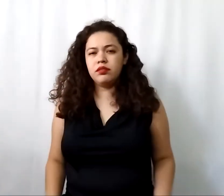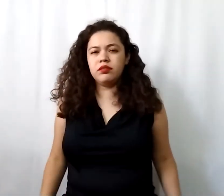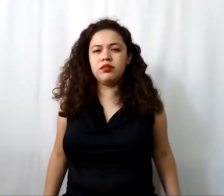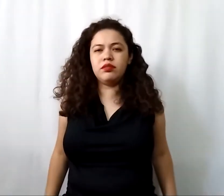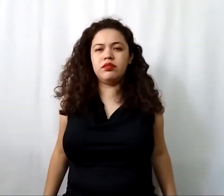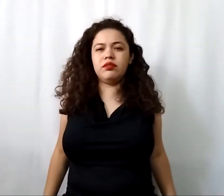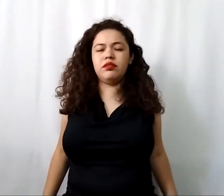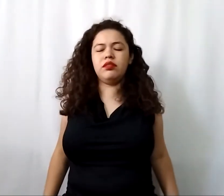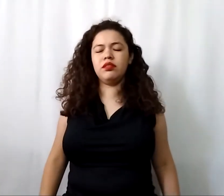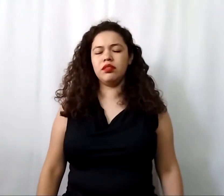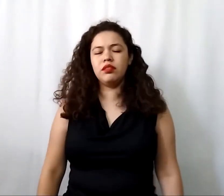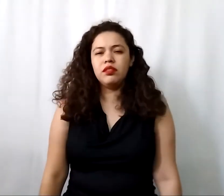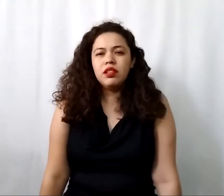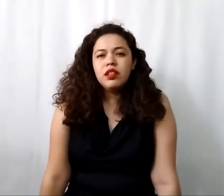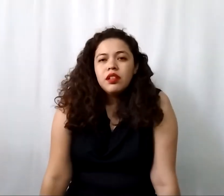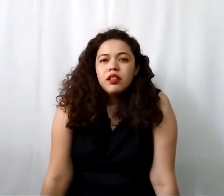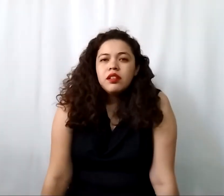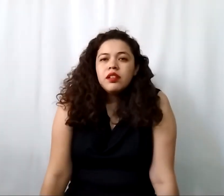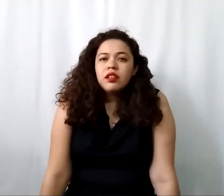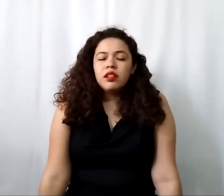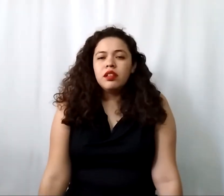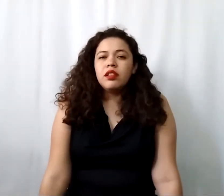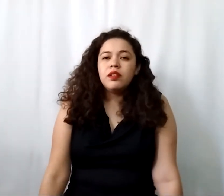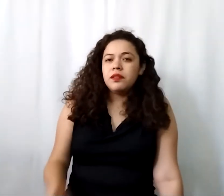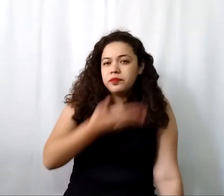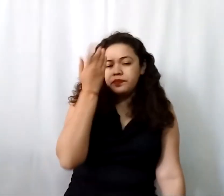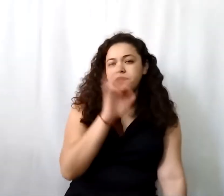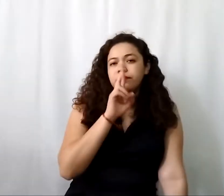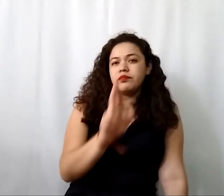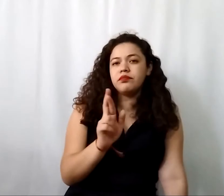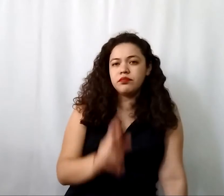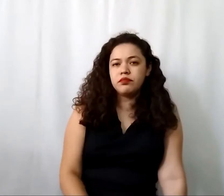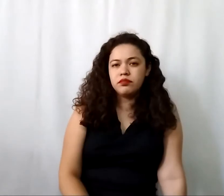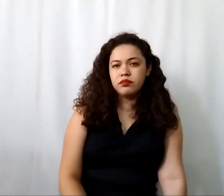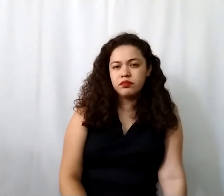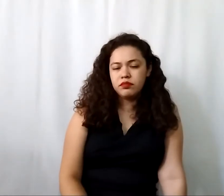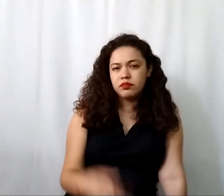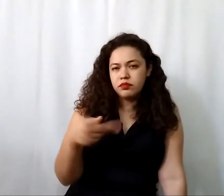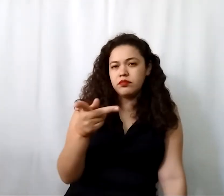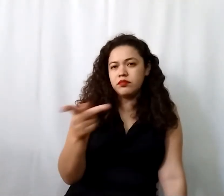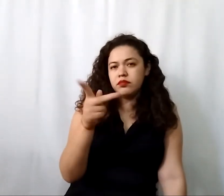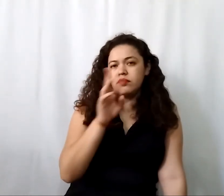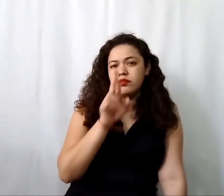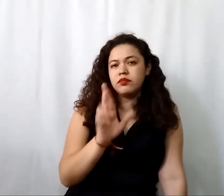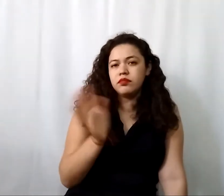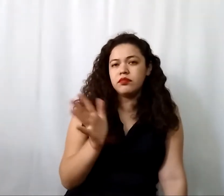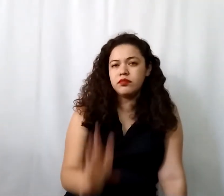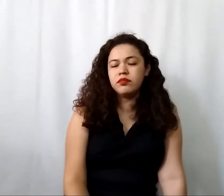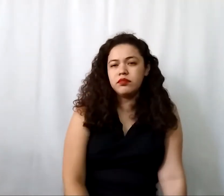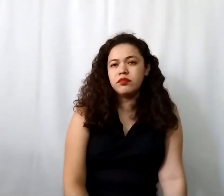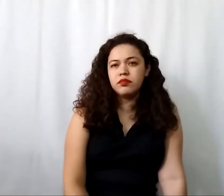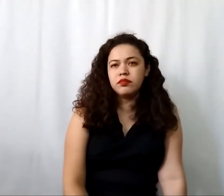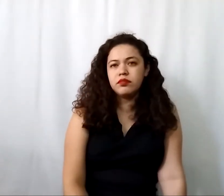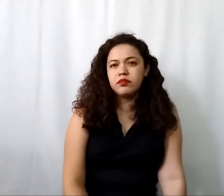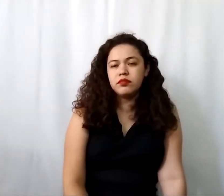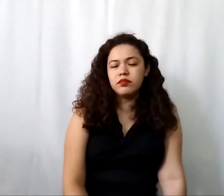Gracias. No sé si quedó con eso respondida su pregunta, Juan. Y para la maestra.